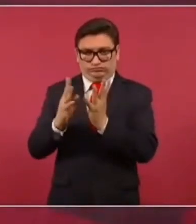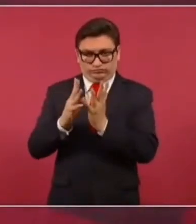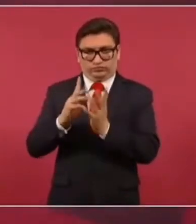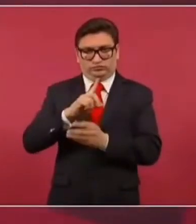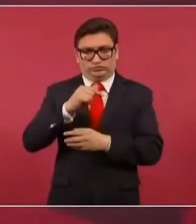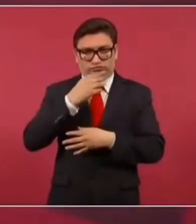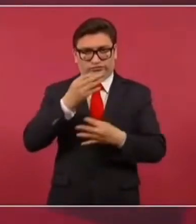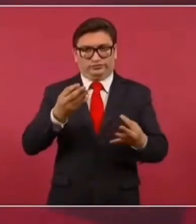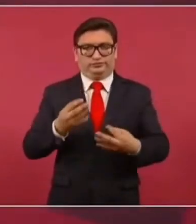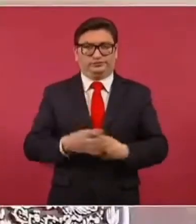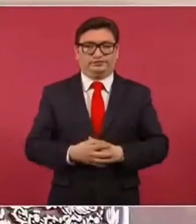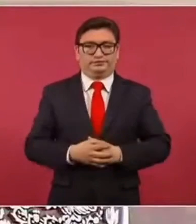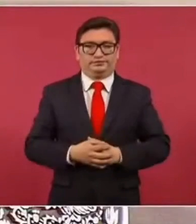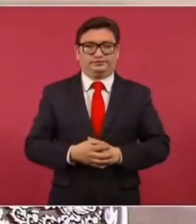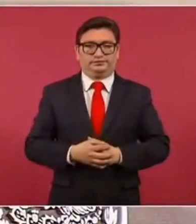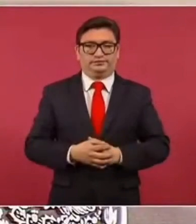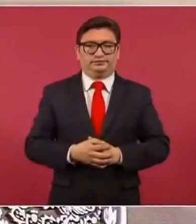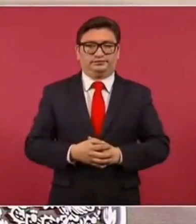vamos.